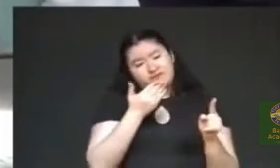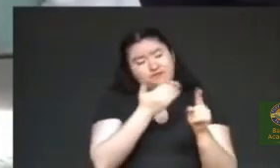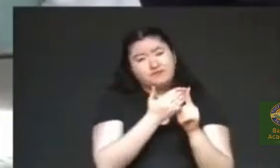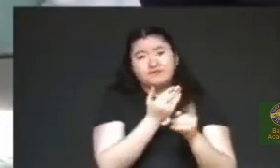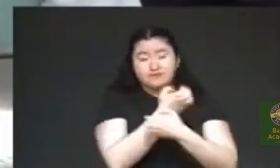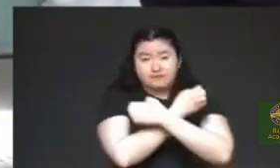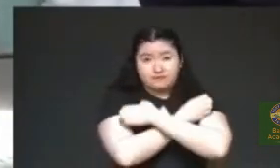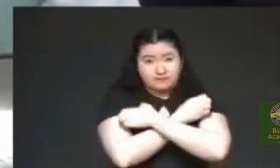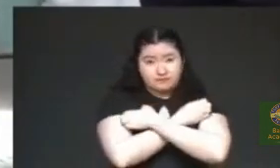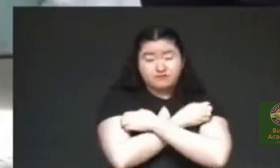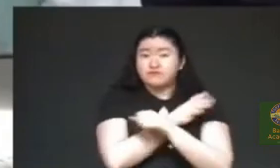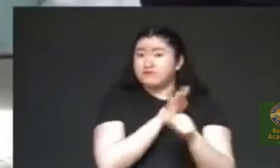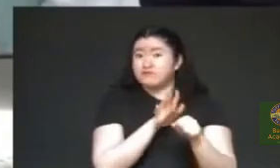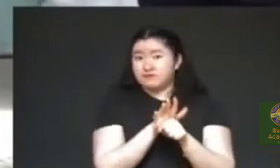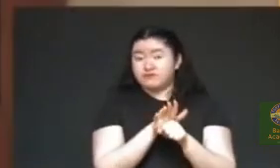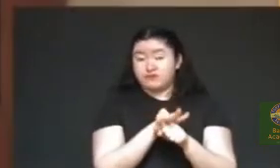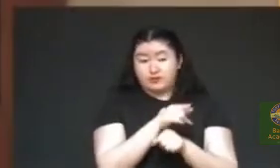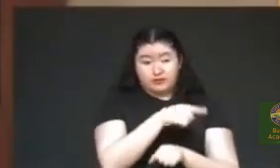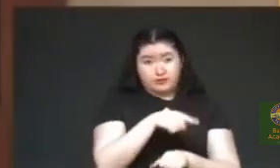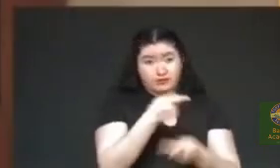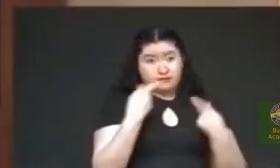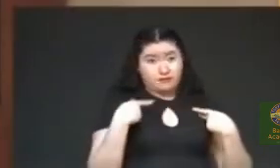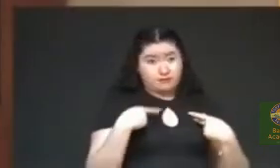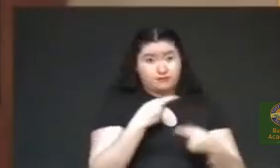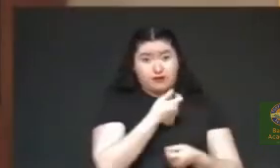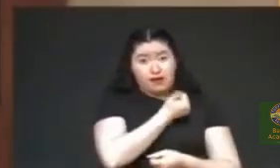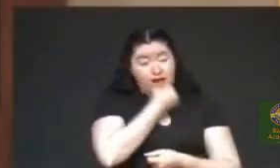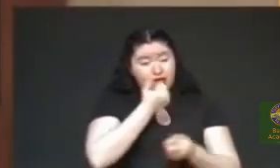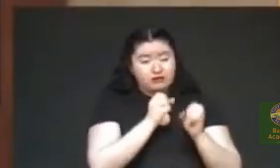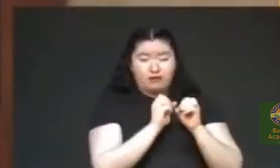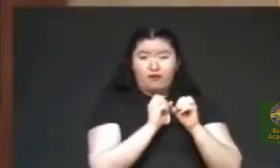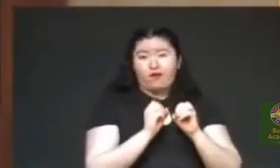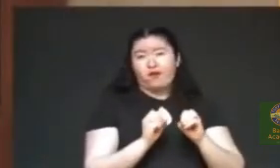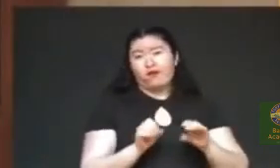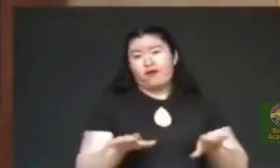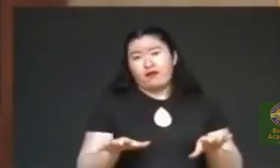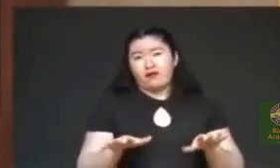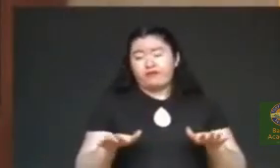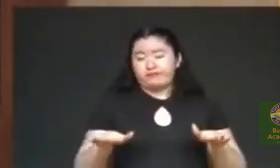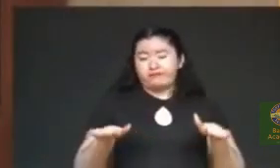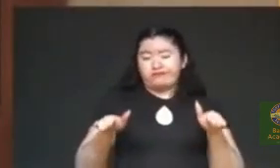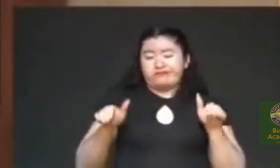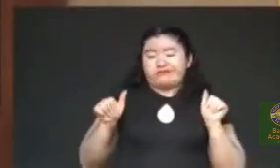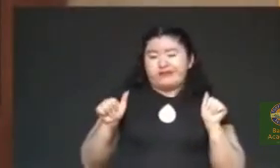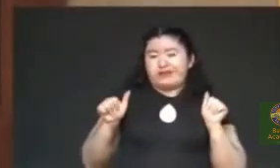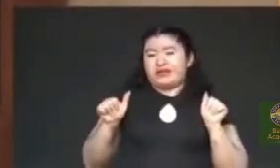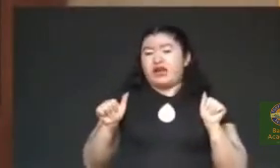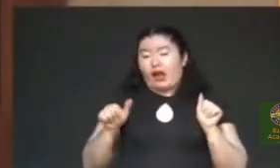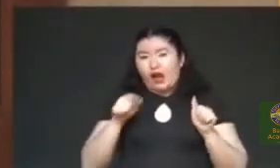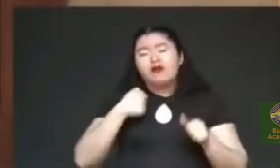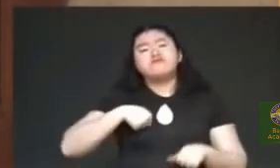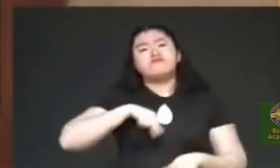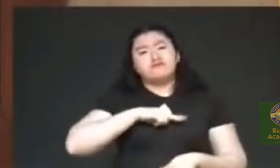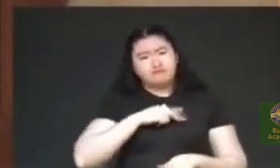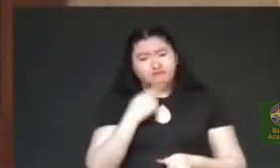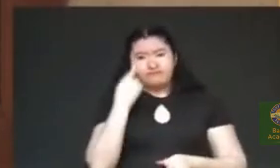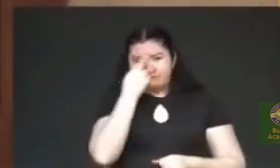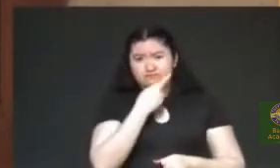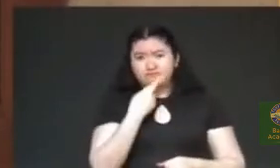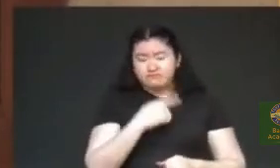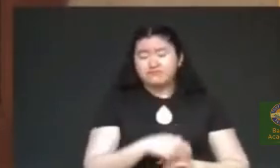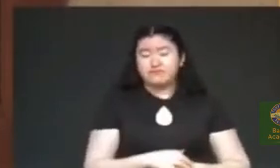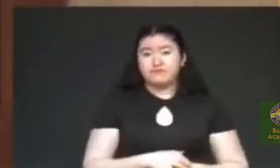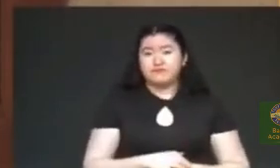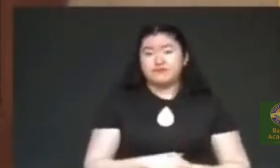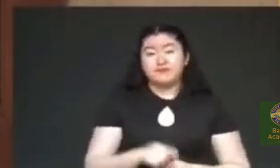atender el abandono. Voy a dar hechos muy claros. En la Ciudad de México